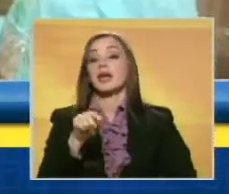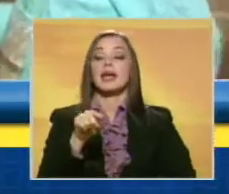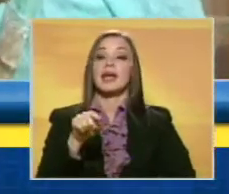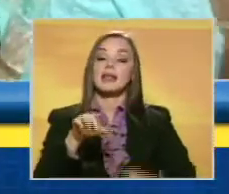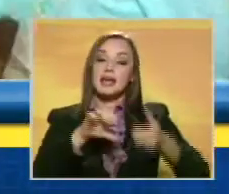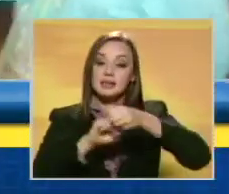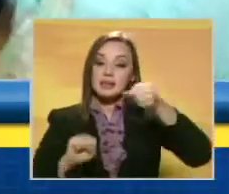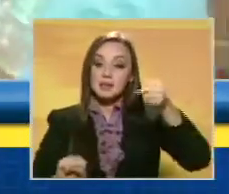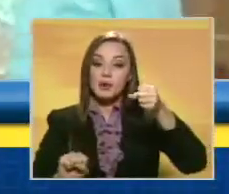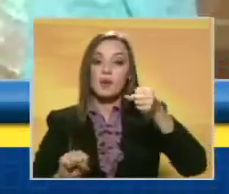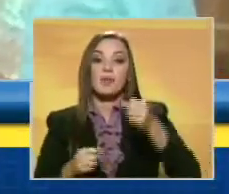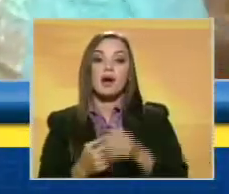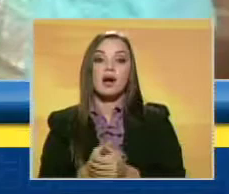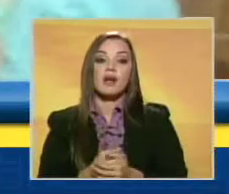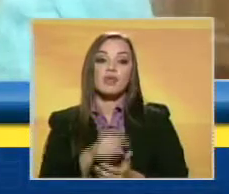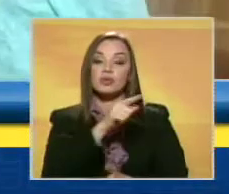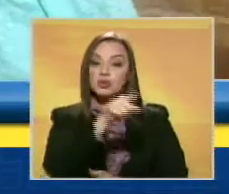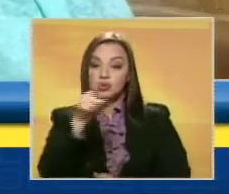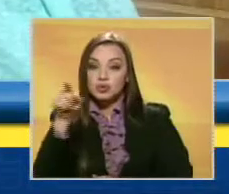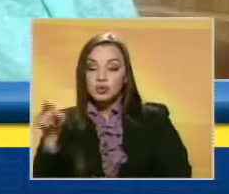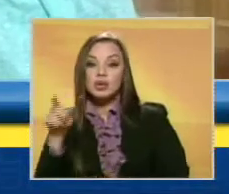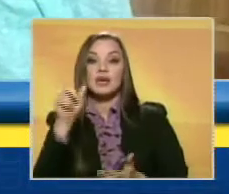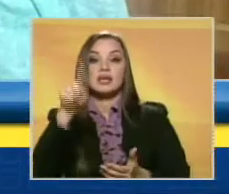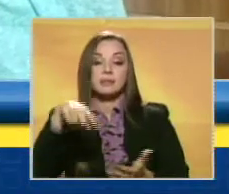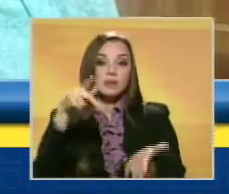través de ustedes y de los participantes,